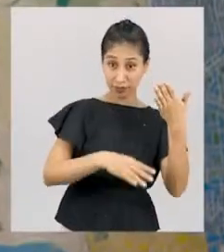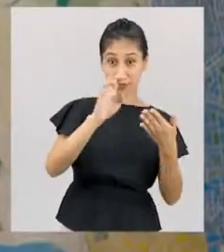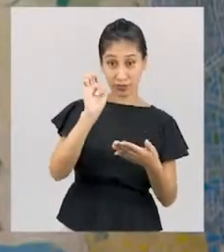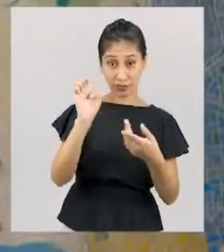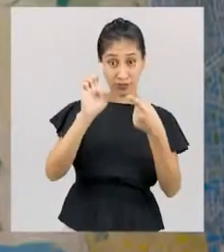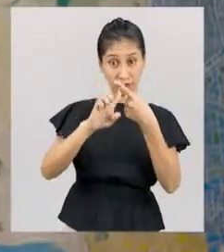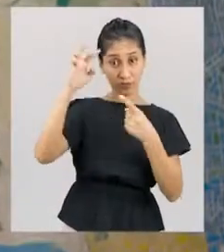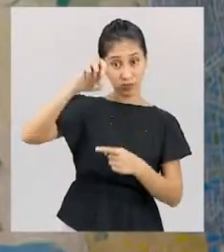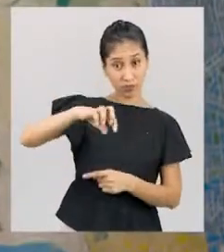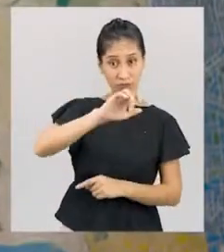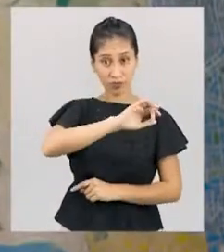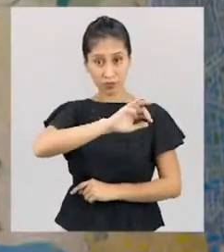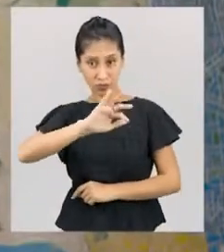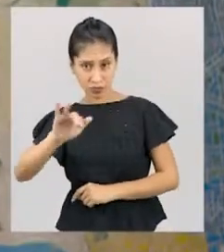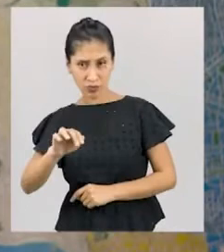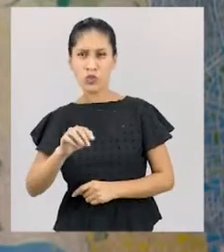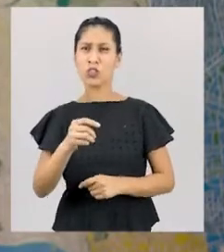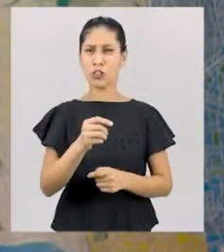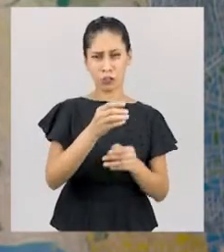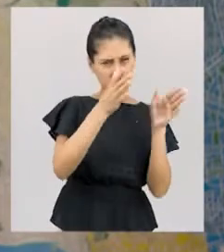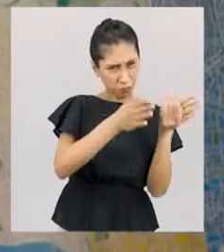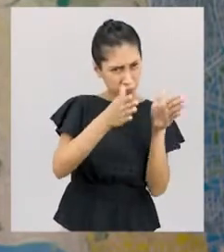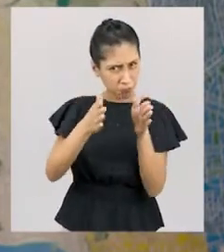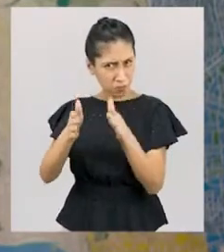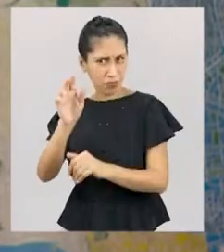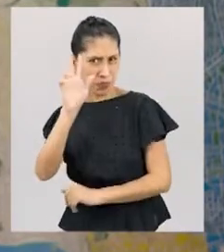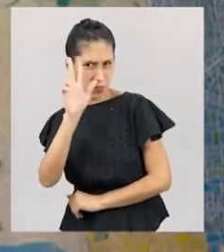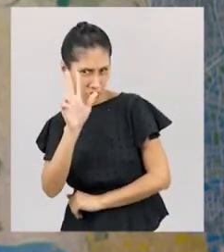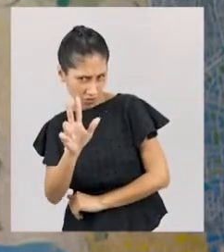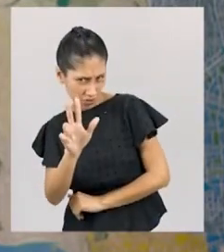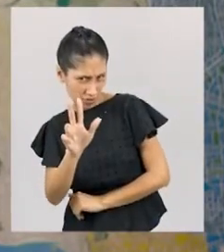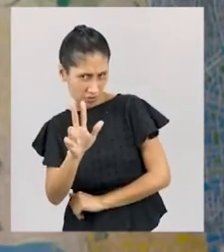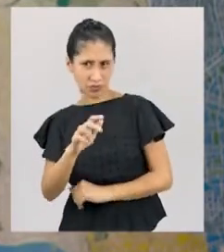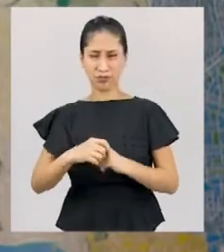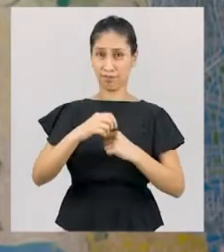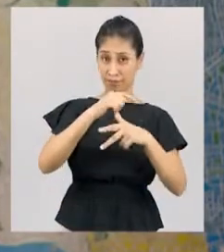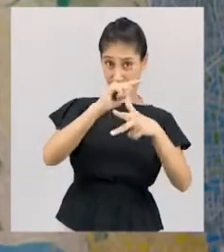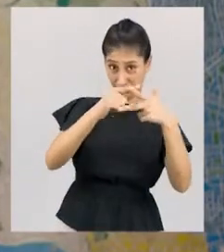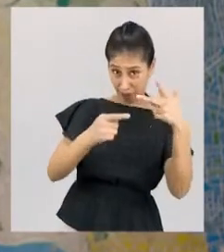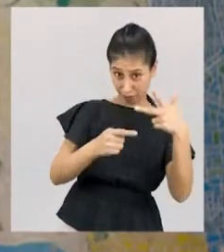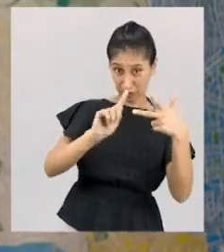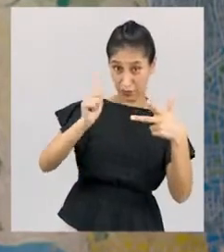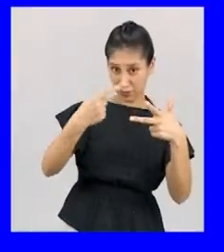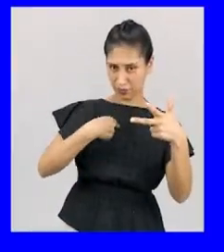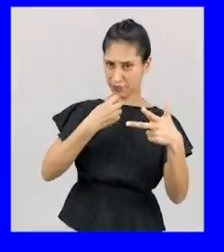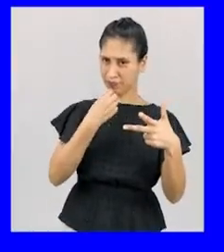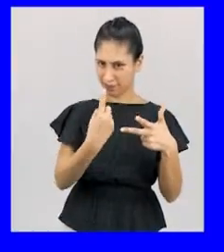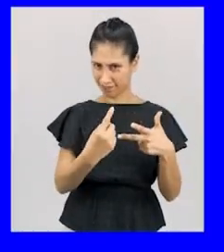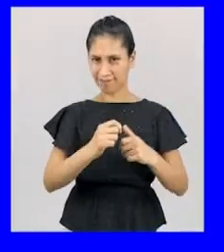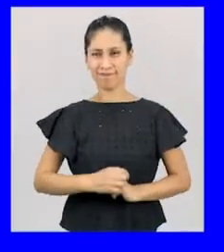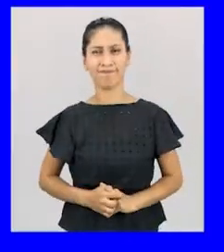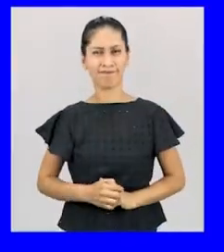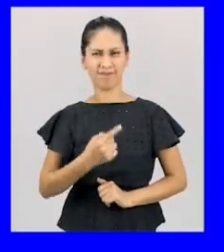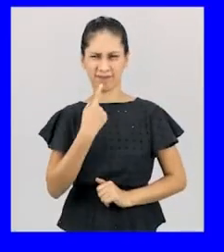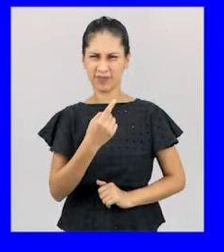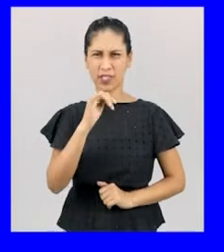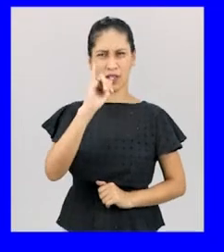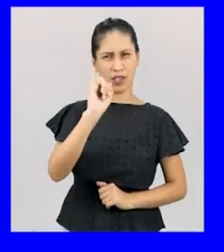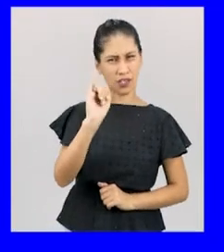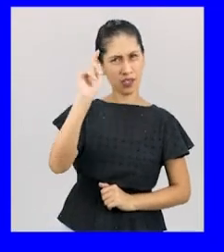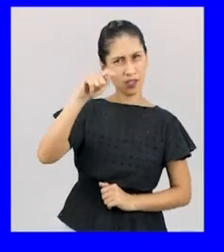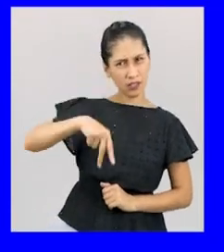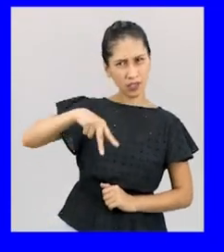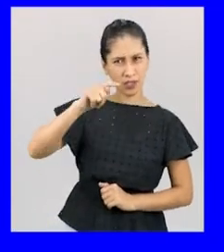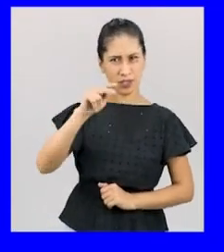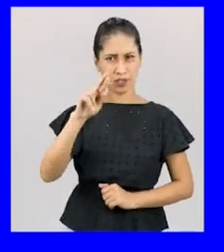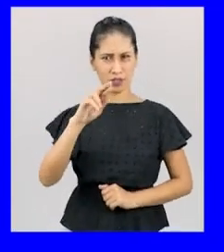Los textos expositivos tienen 3 partes. Yo digo la primera y las demás se las dejo a ustedes, Cori y Amaru. La